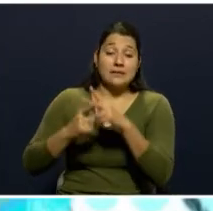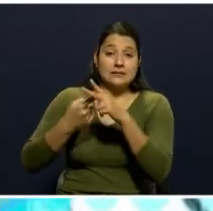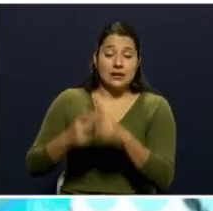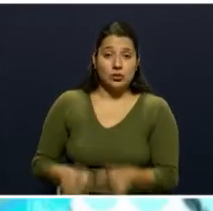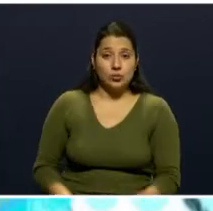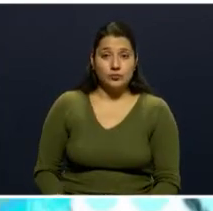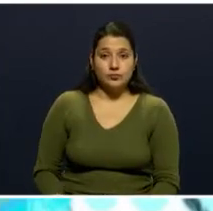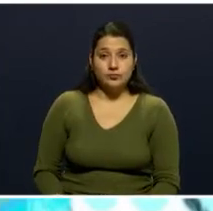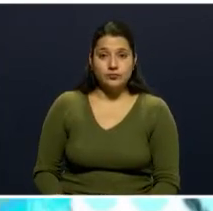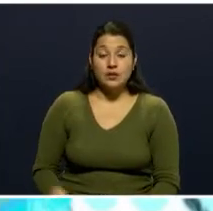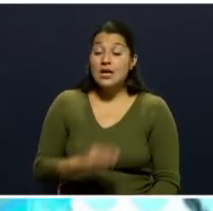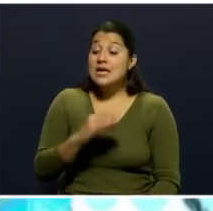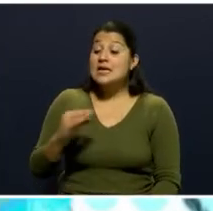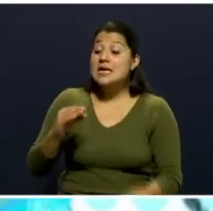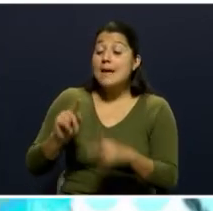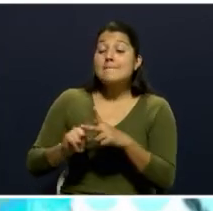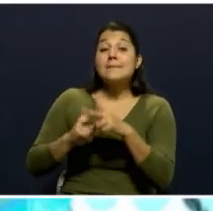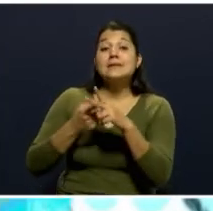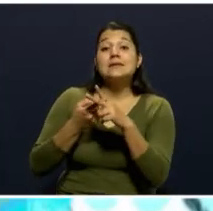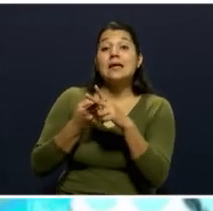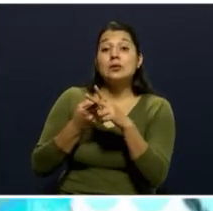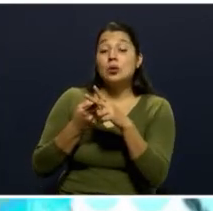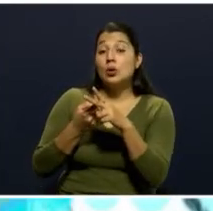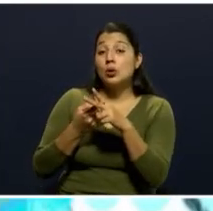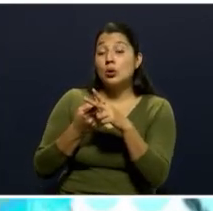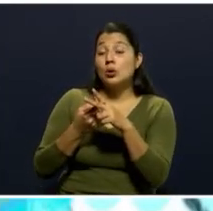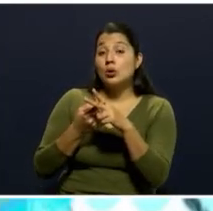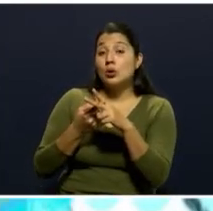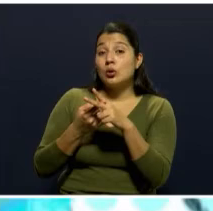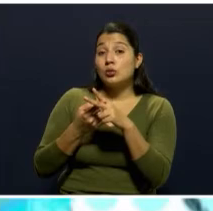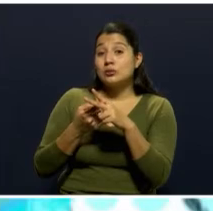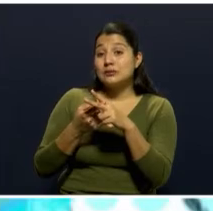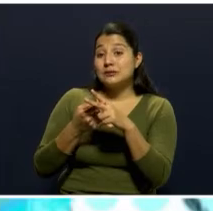Una Y pregunta. está empezando en el sentido de que no solo